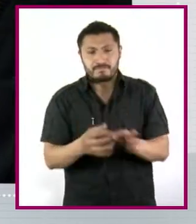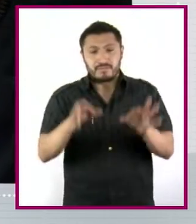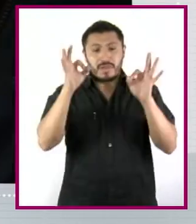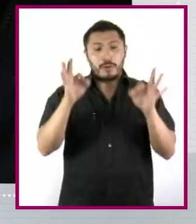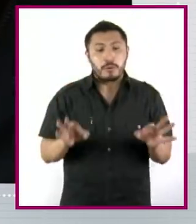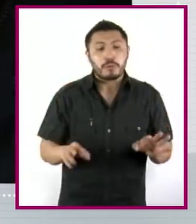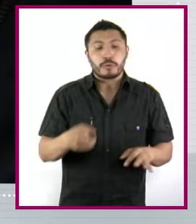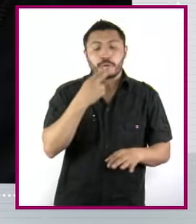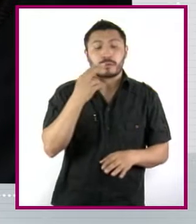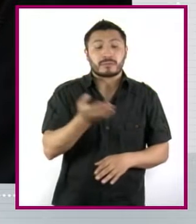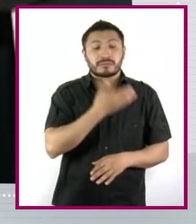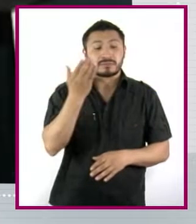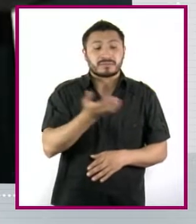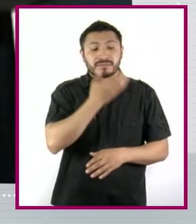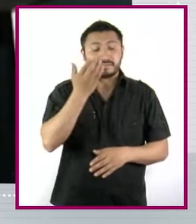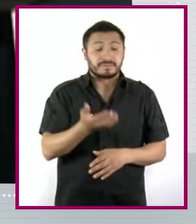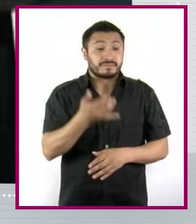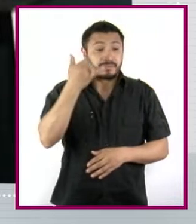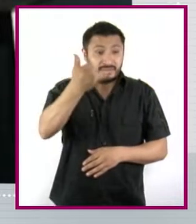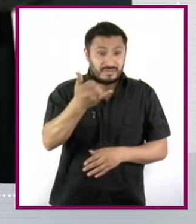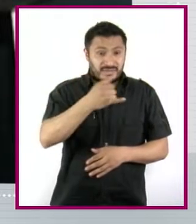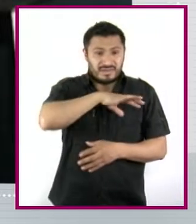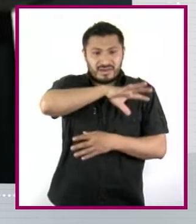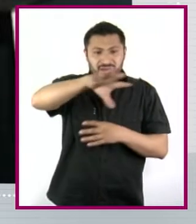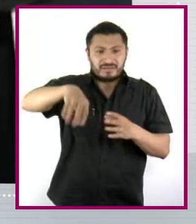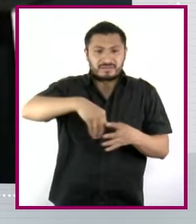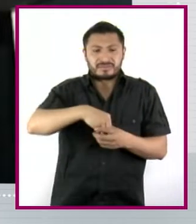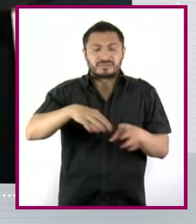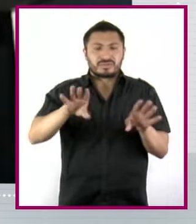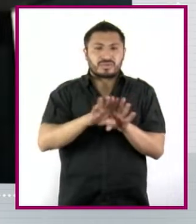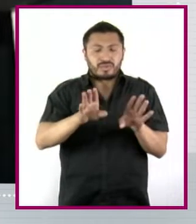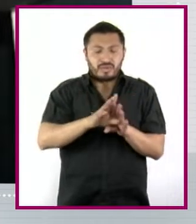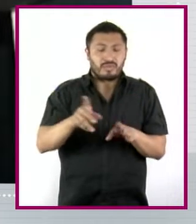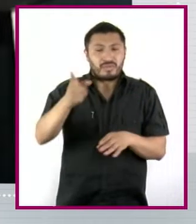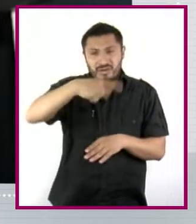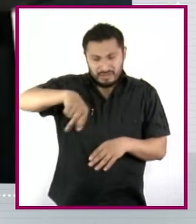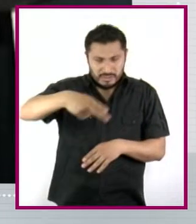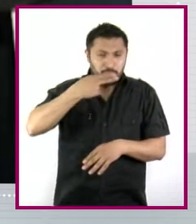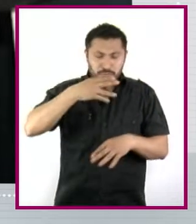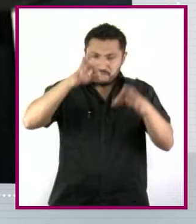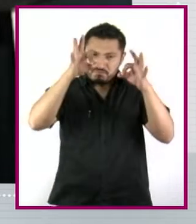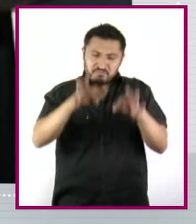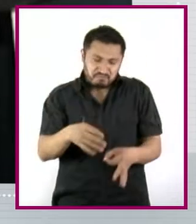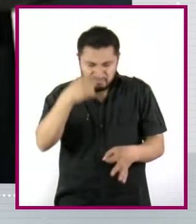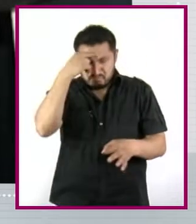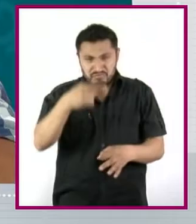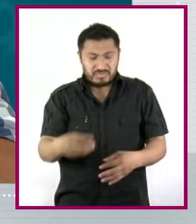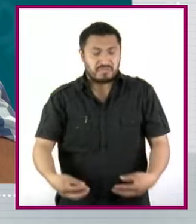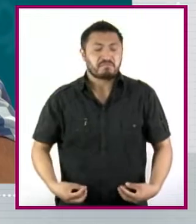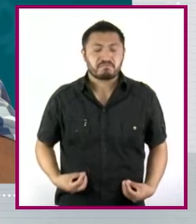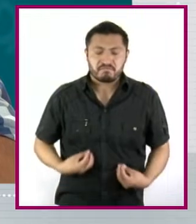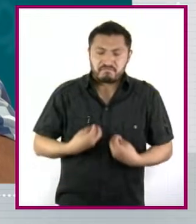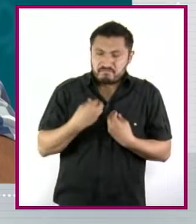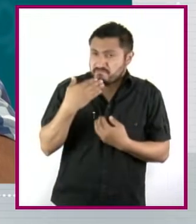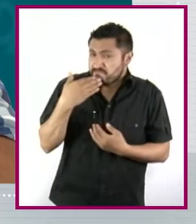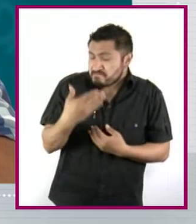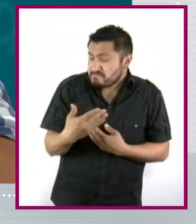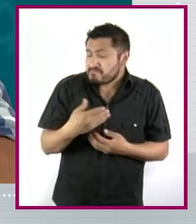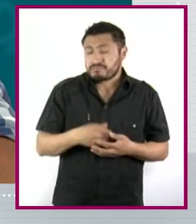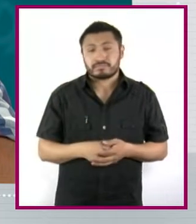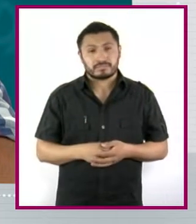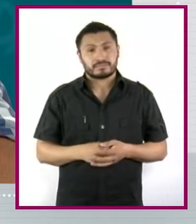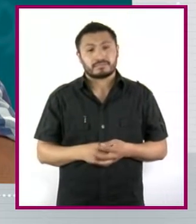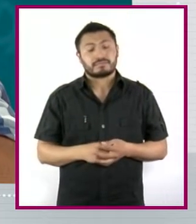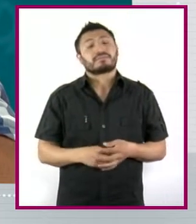usos y costumbres, y esto les ha servido a ellos para sobrevivir. El hecho de que